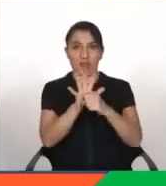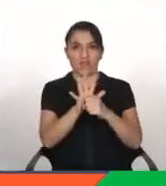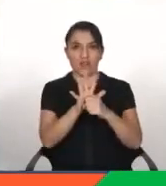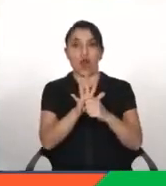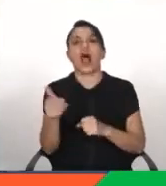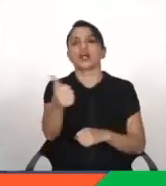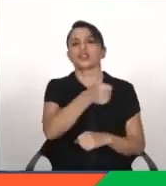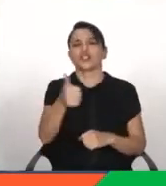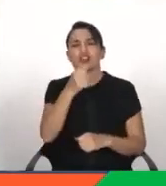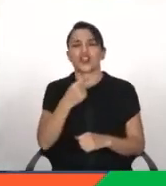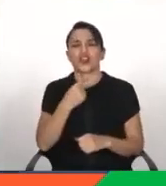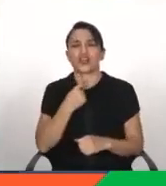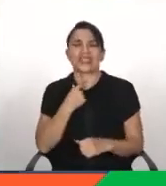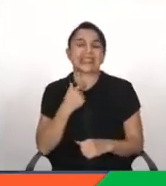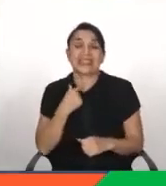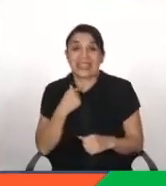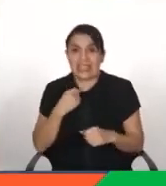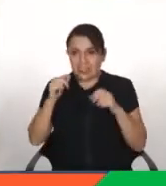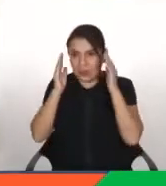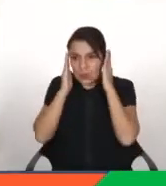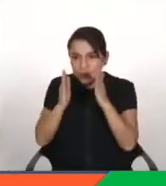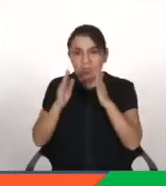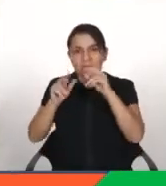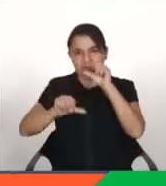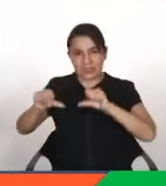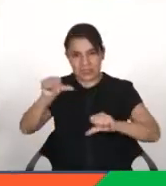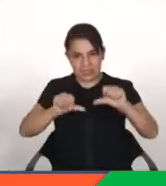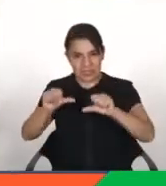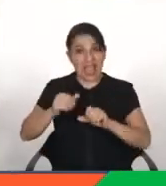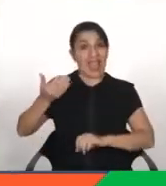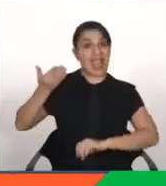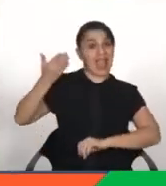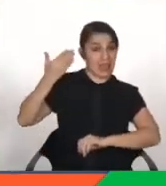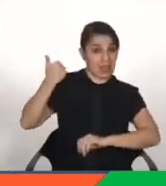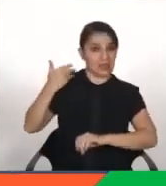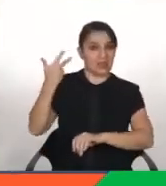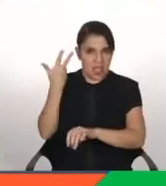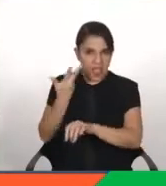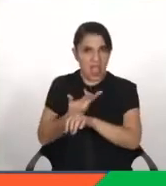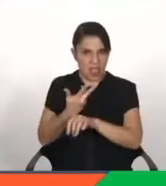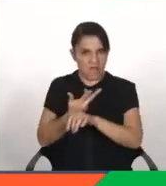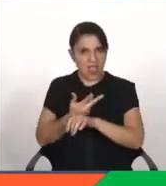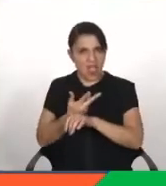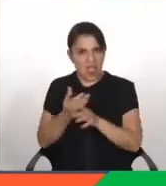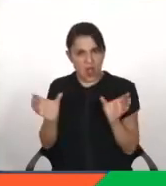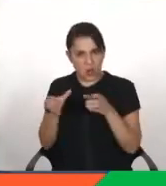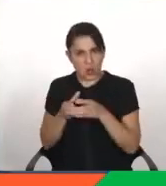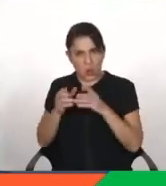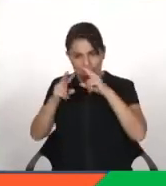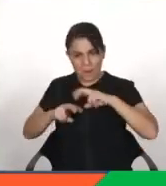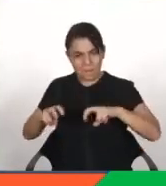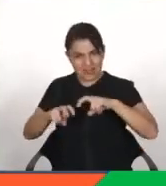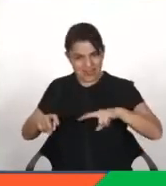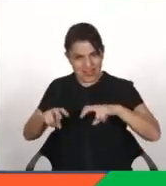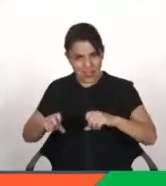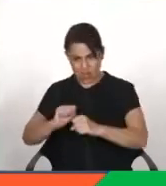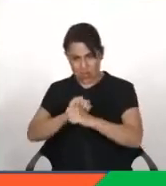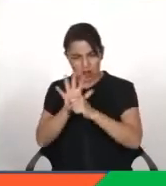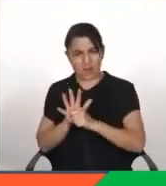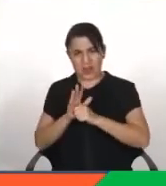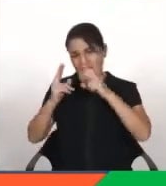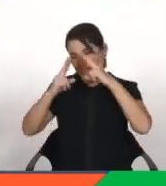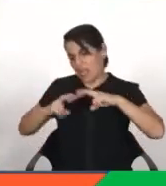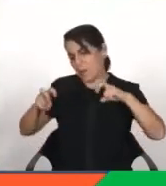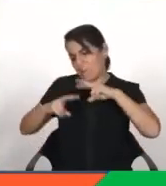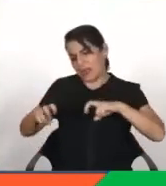sea una cepa nueva, es porque había grupos de investigación que llevan estudiando la familia del coronavirus desde hace años. Y sin esos grupos de investigación